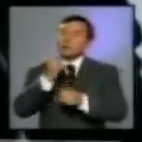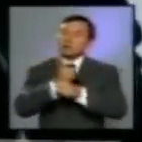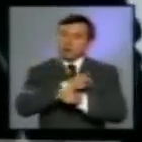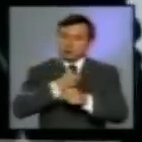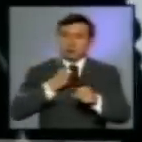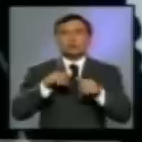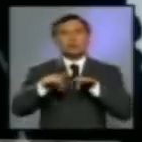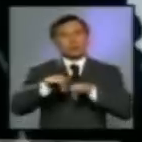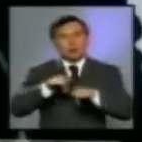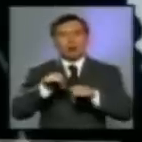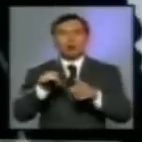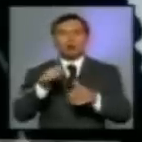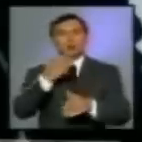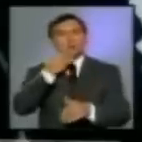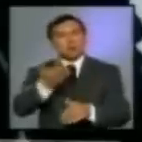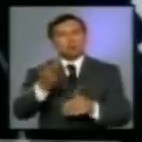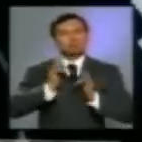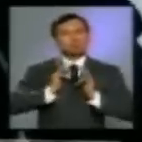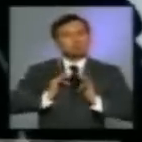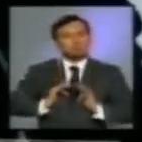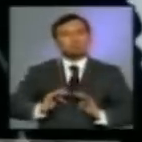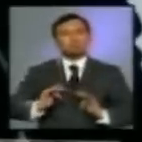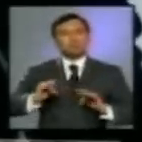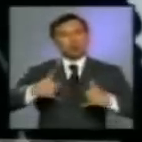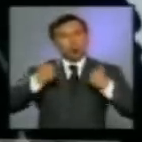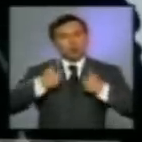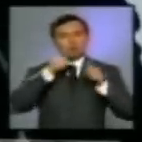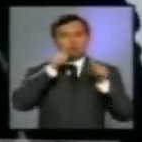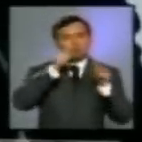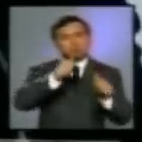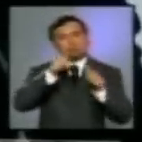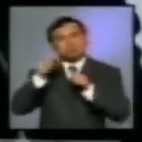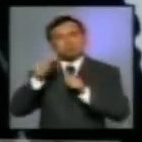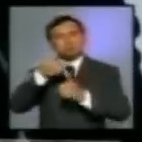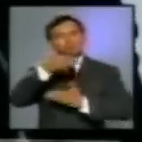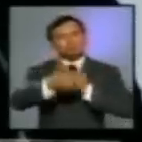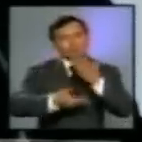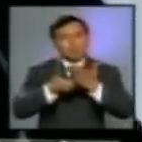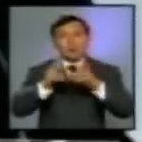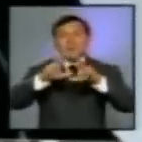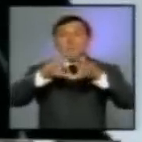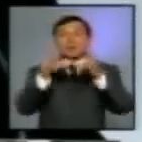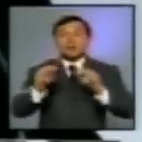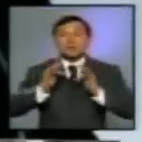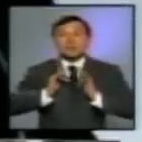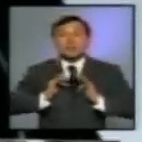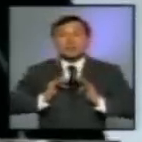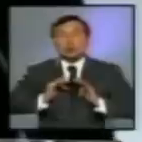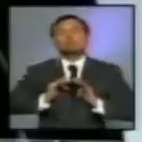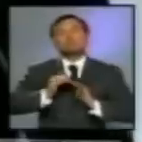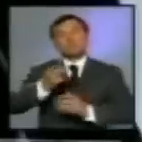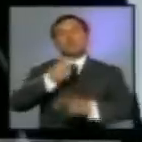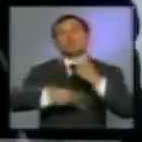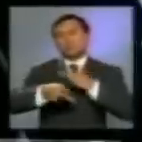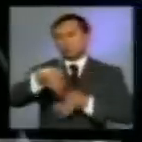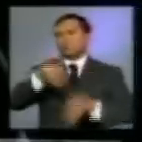haber atención a los jóvenes. La paz y la tranquilidad son frutos de la justicia. El tiempo que me queda,